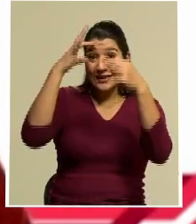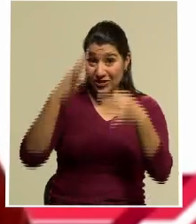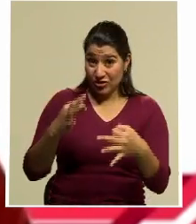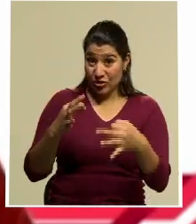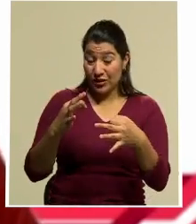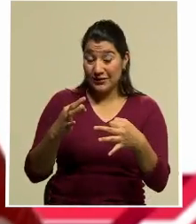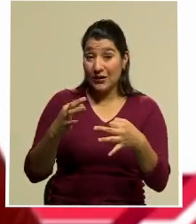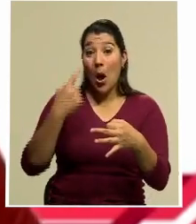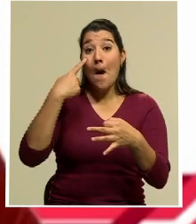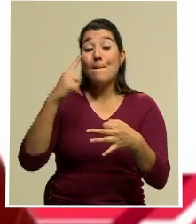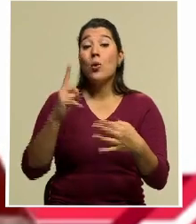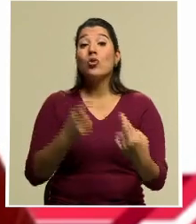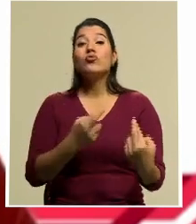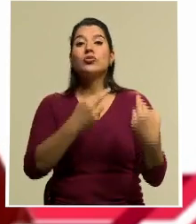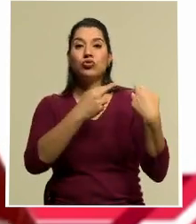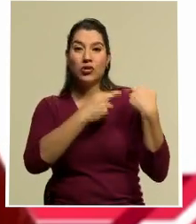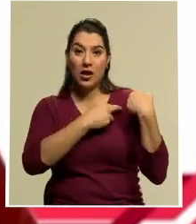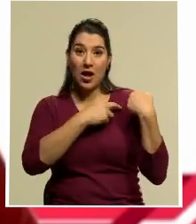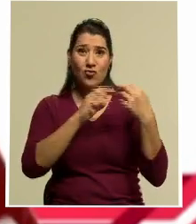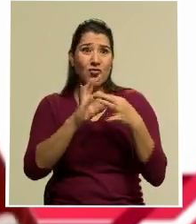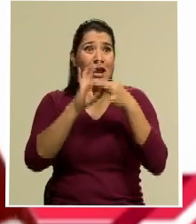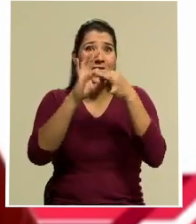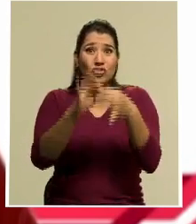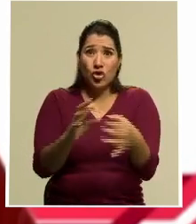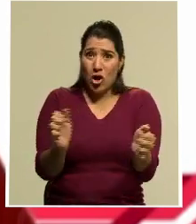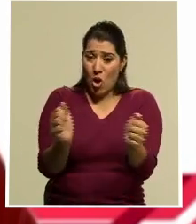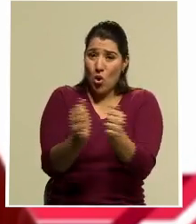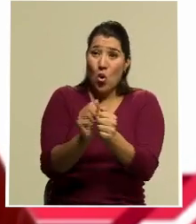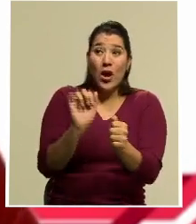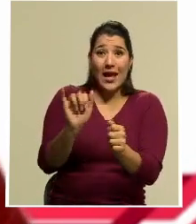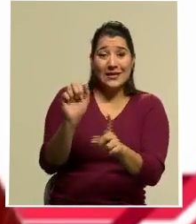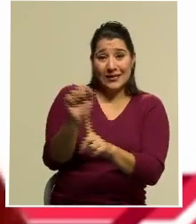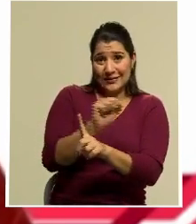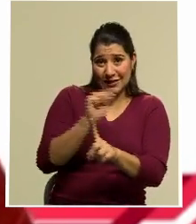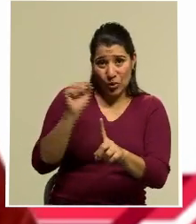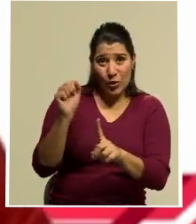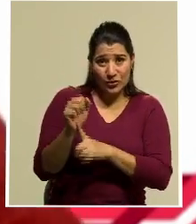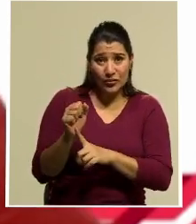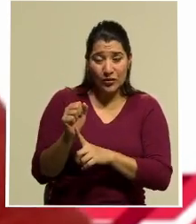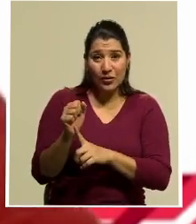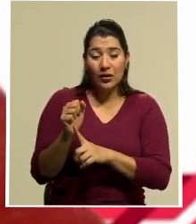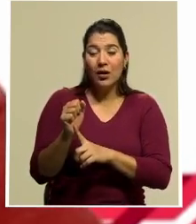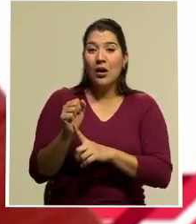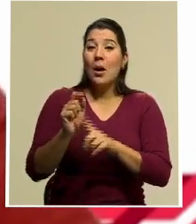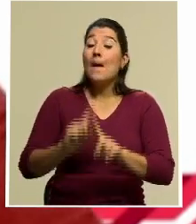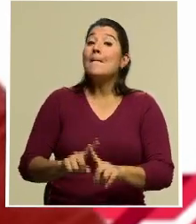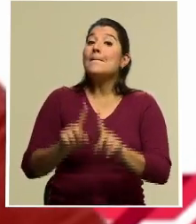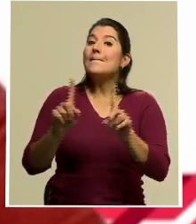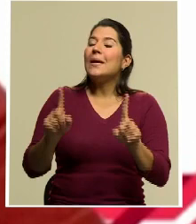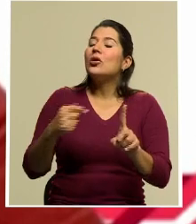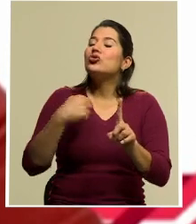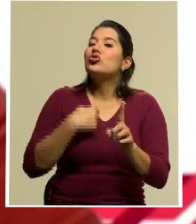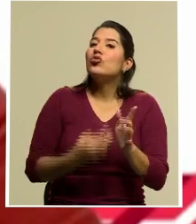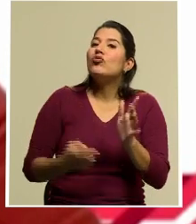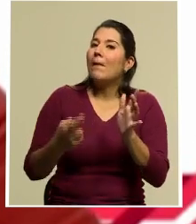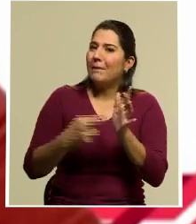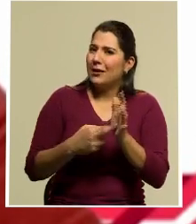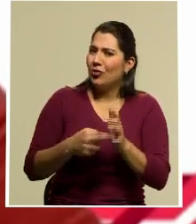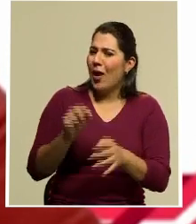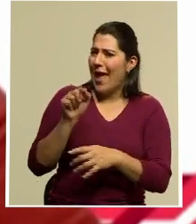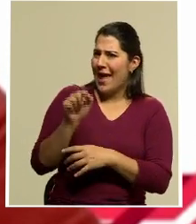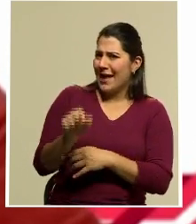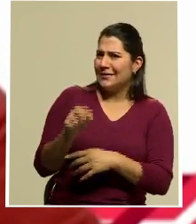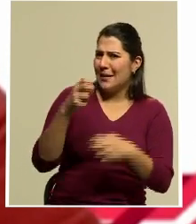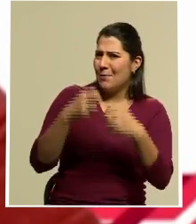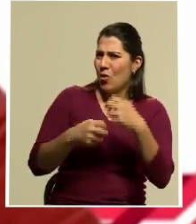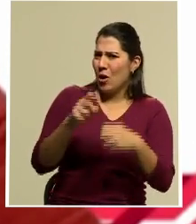responsabilidad sobre hechos como los que usted menciona. Pero Sí, insisto, no es un tema que tenga que